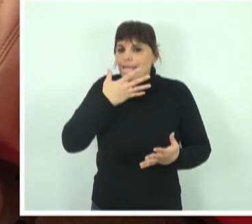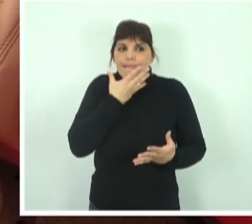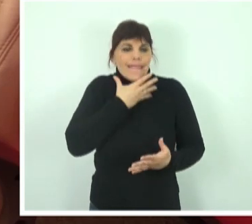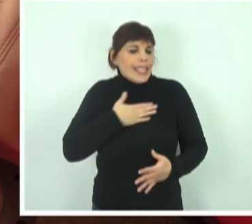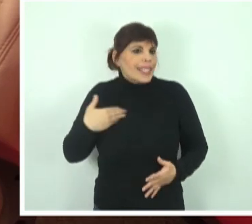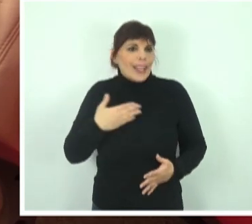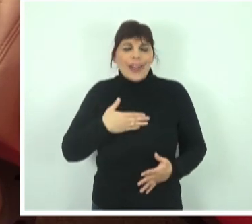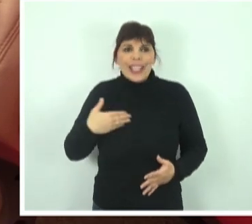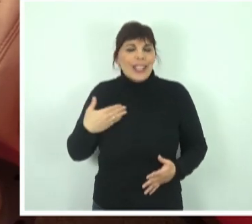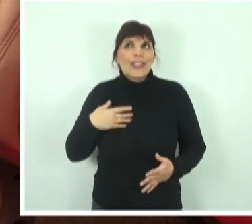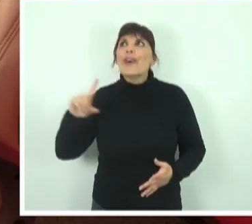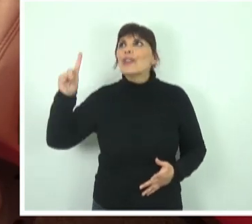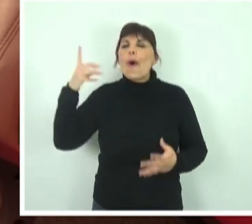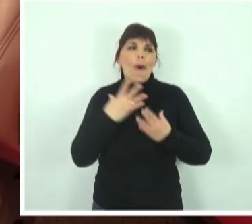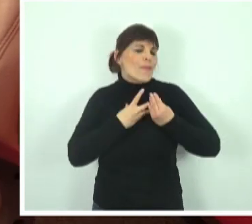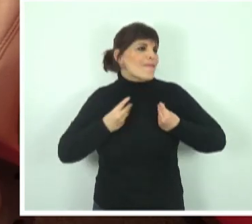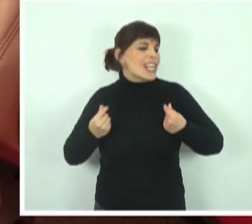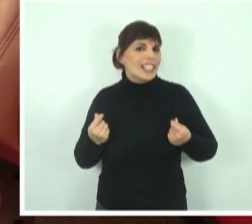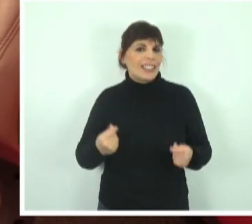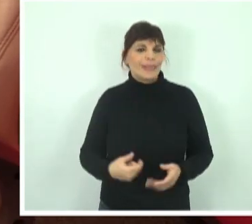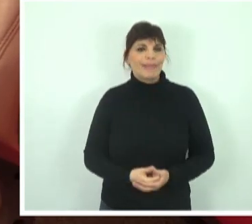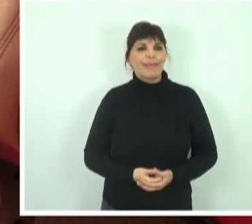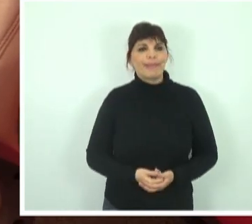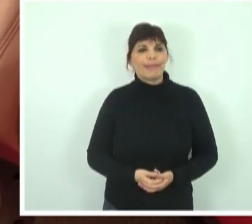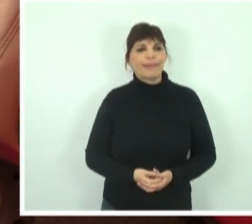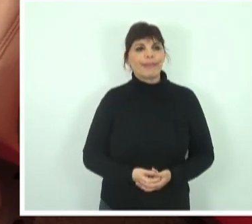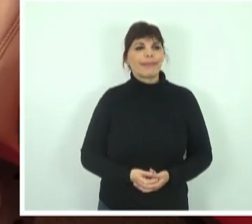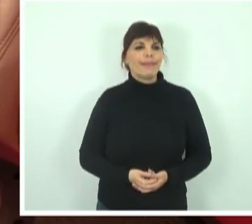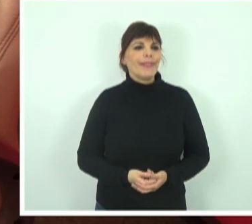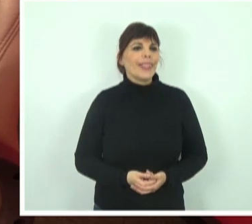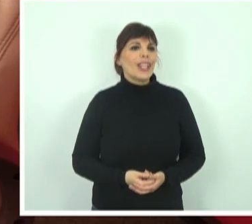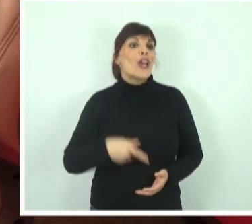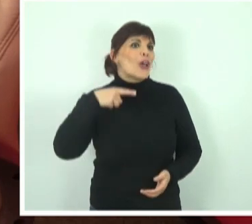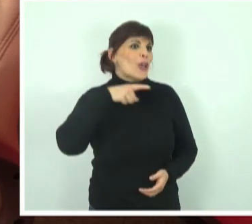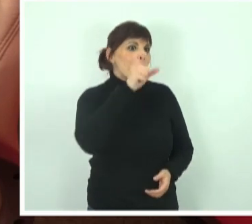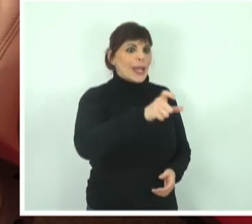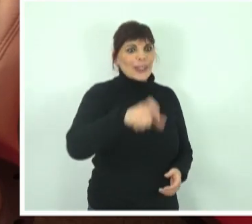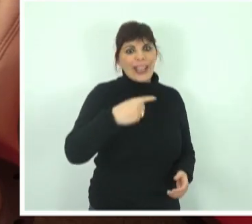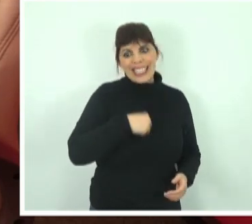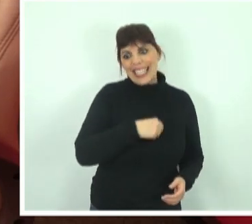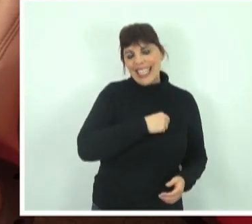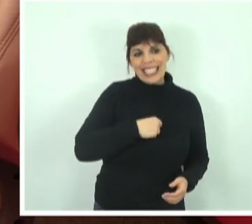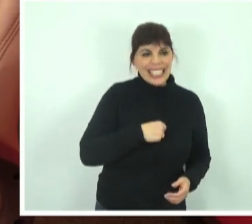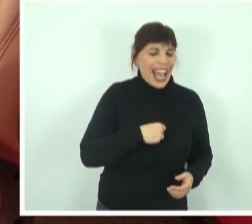espíritu, es atraído por otros cristianos. Te encanta estar con ellos juntos.